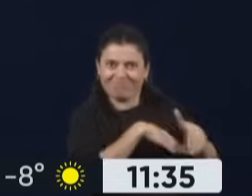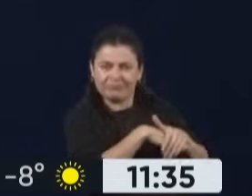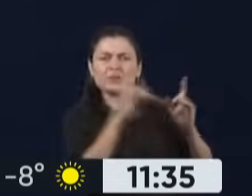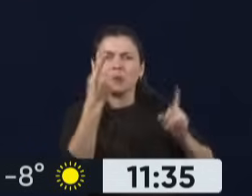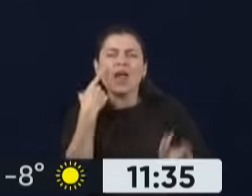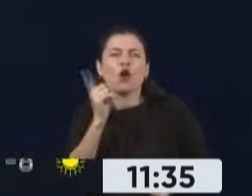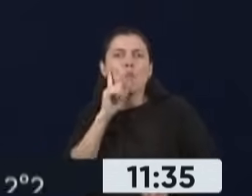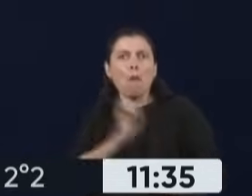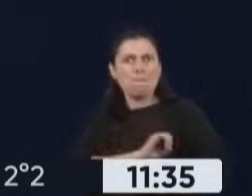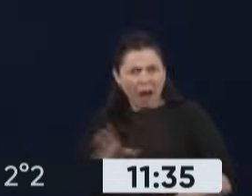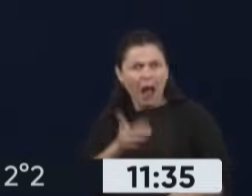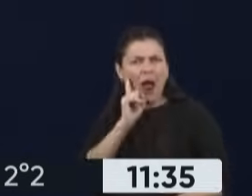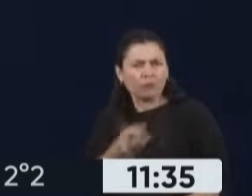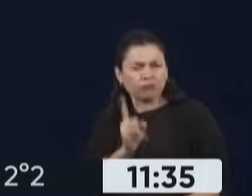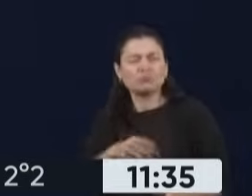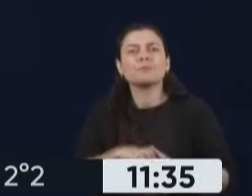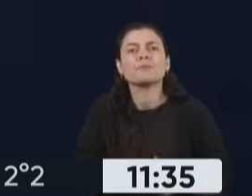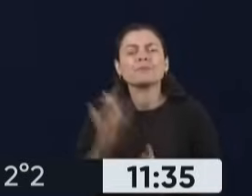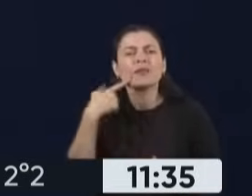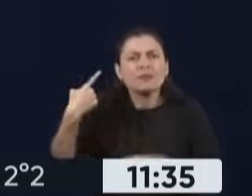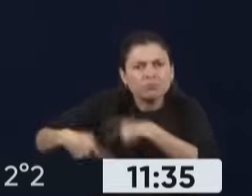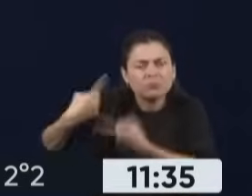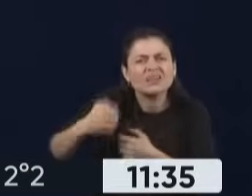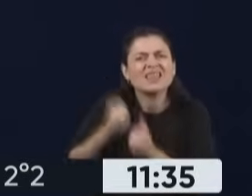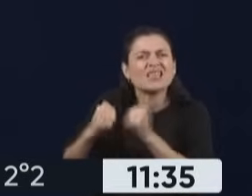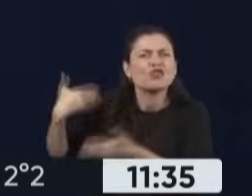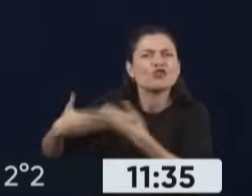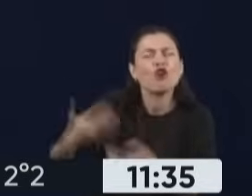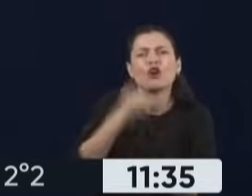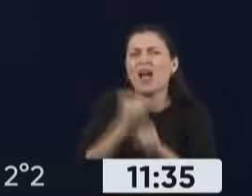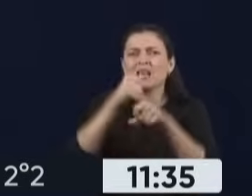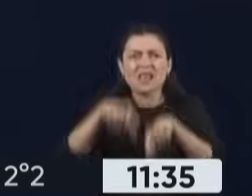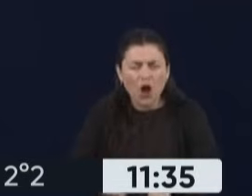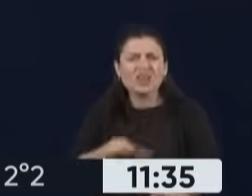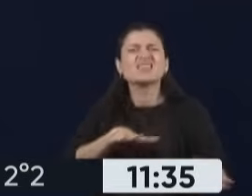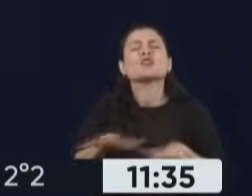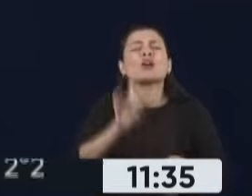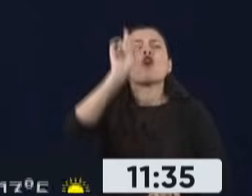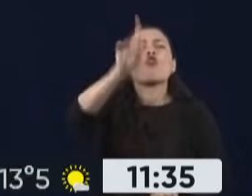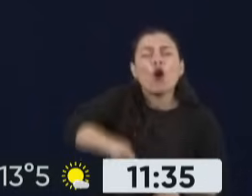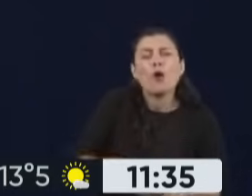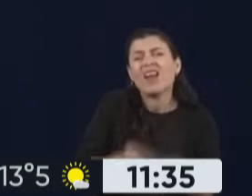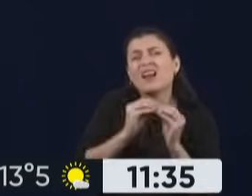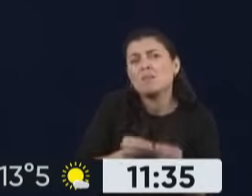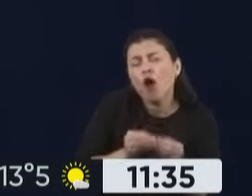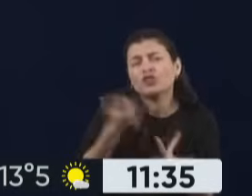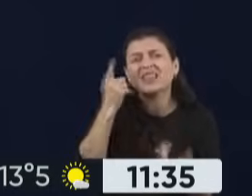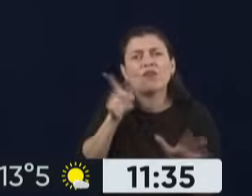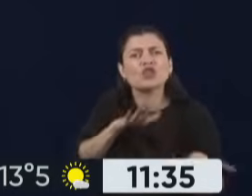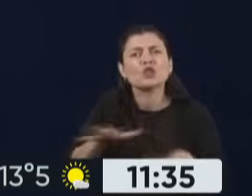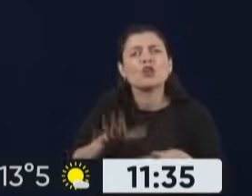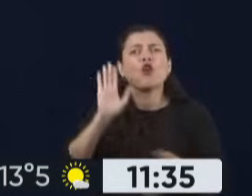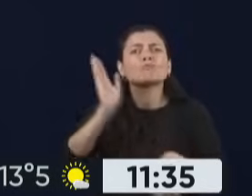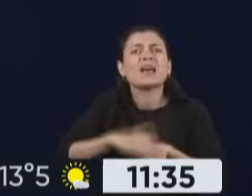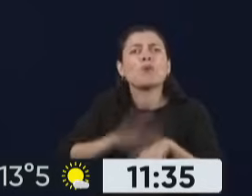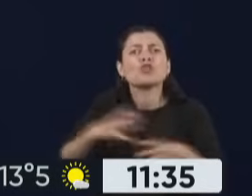la consecuencia de una serie histórica de desmanejos económicos por parte de la dirigencia política que